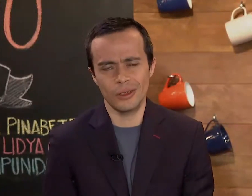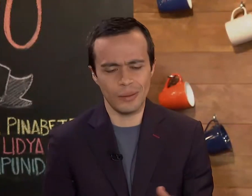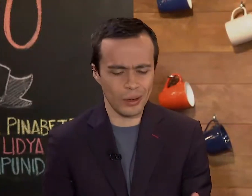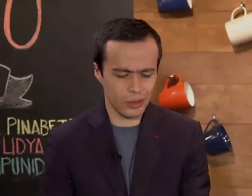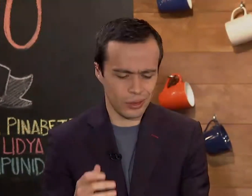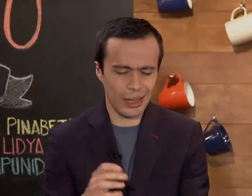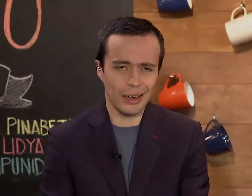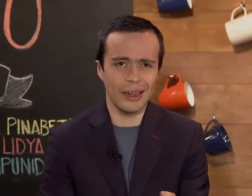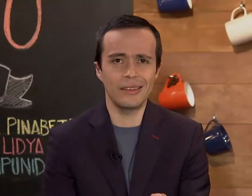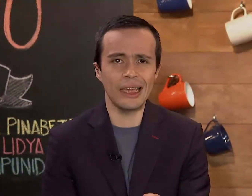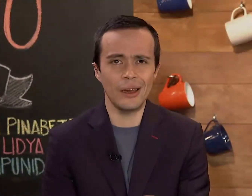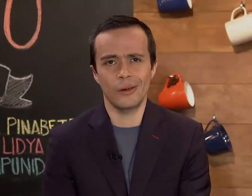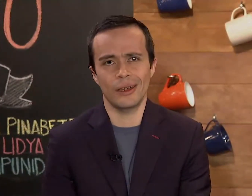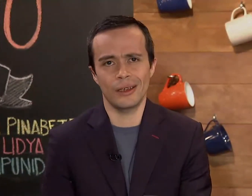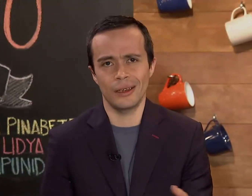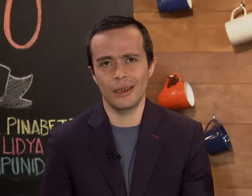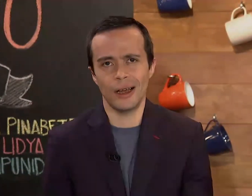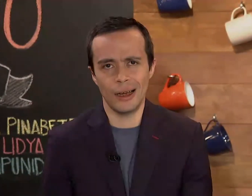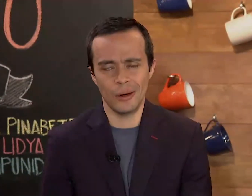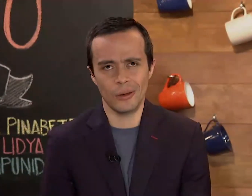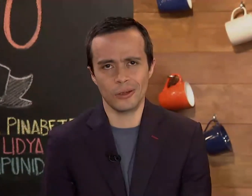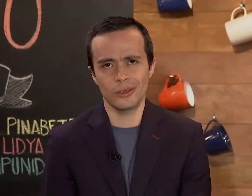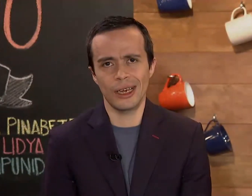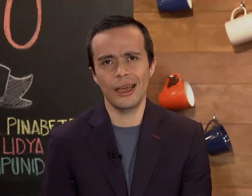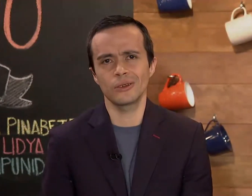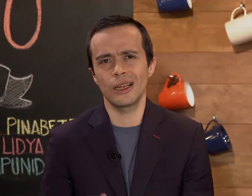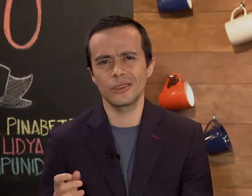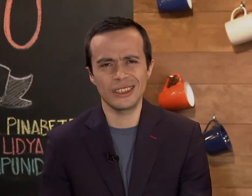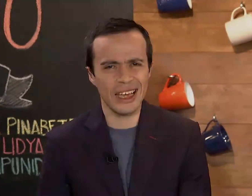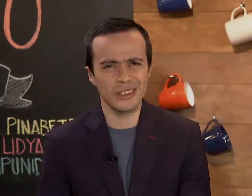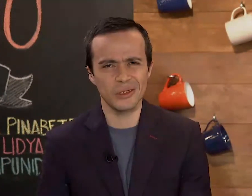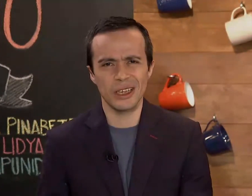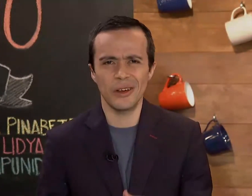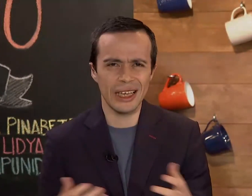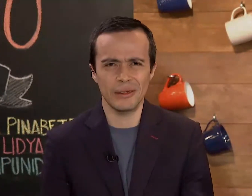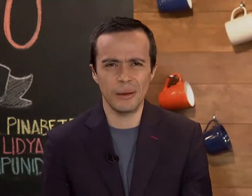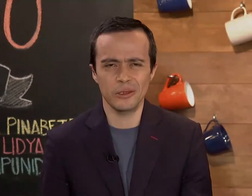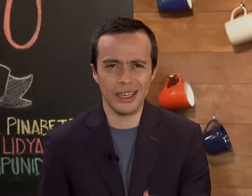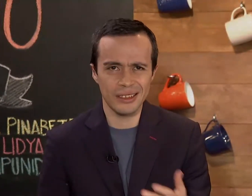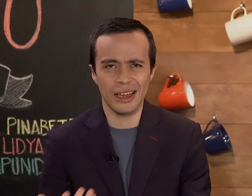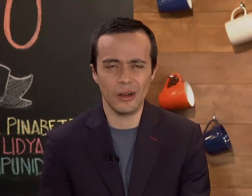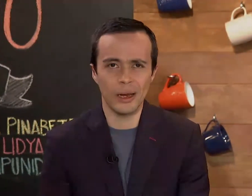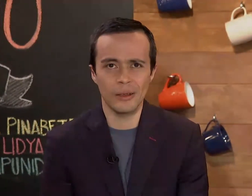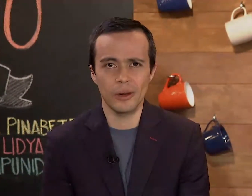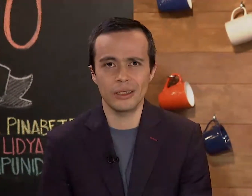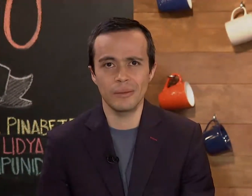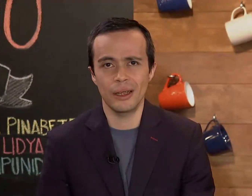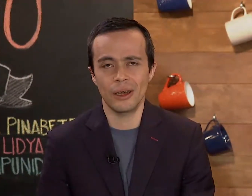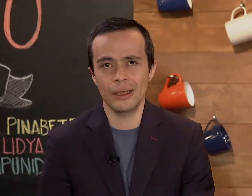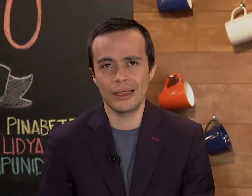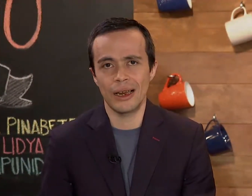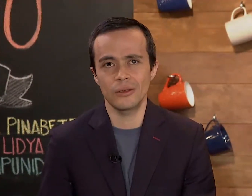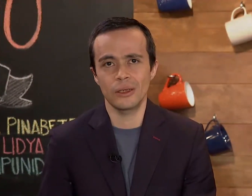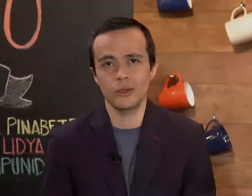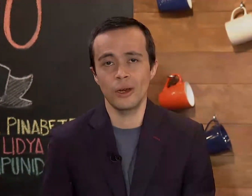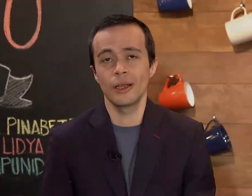actual en los términos del estilo que llevan a cabo algunos consejeros y los excesos y lo que ya sabemos que están cobrando por encima de lo